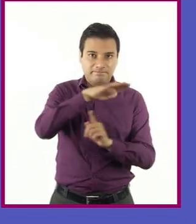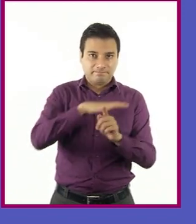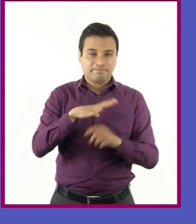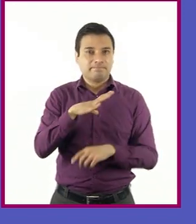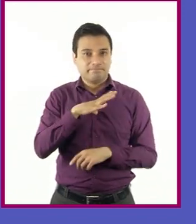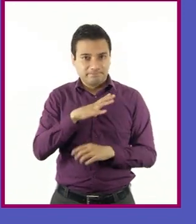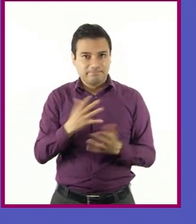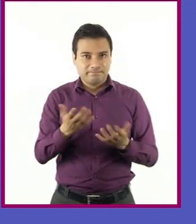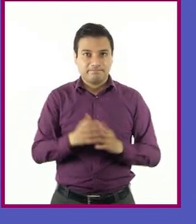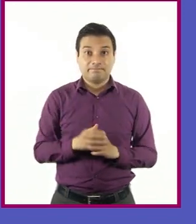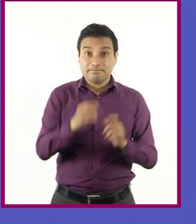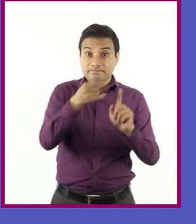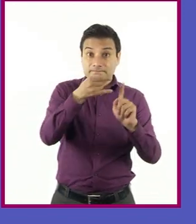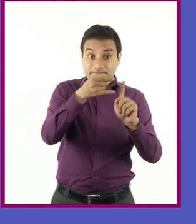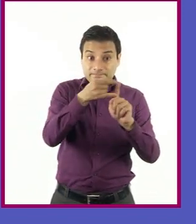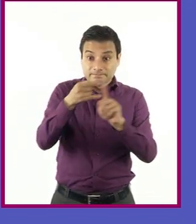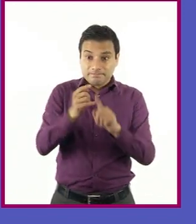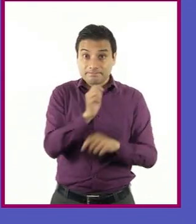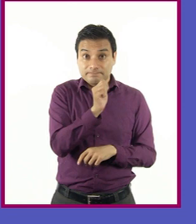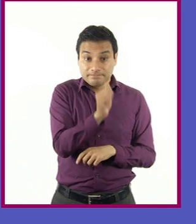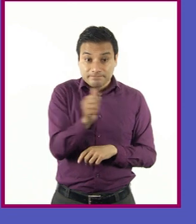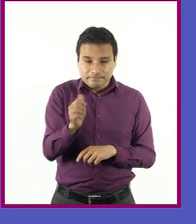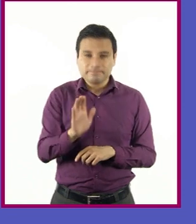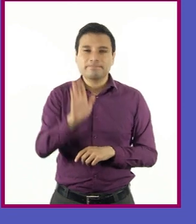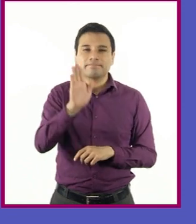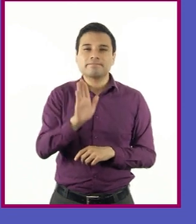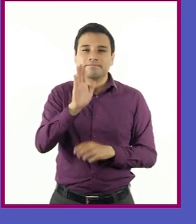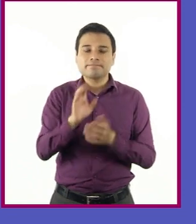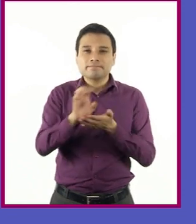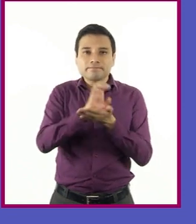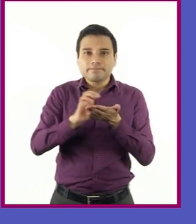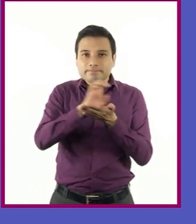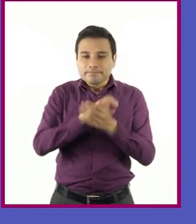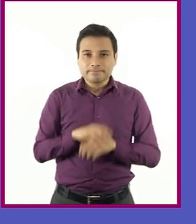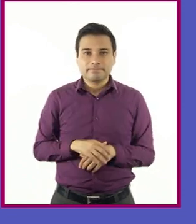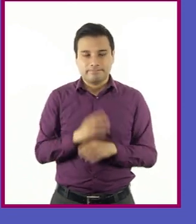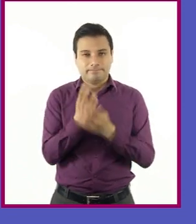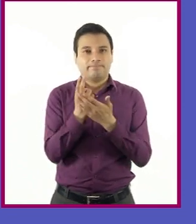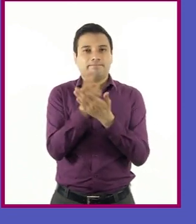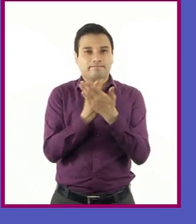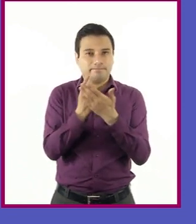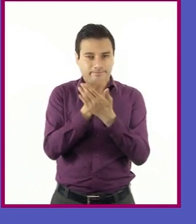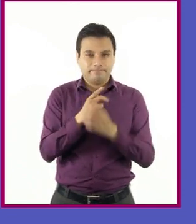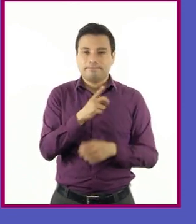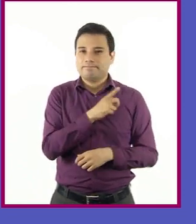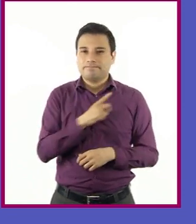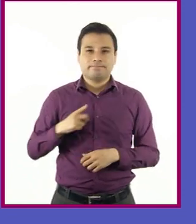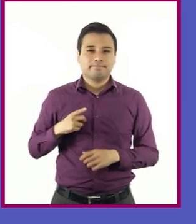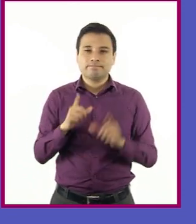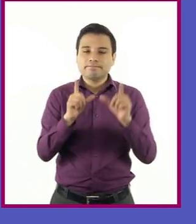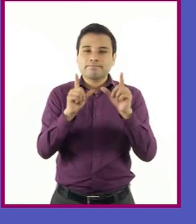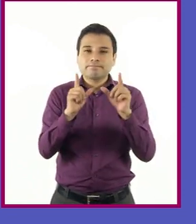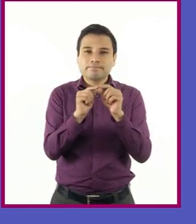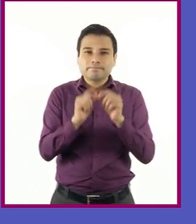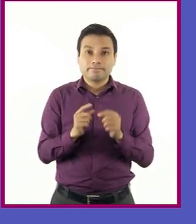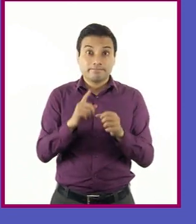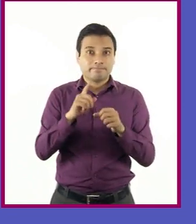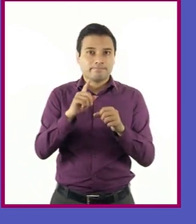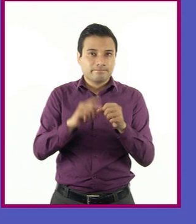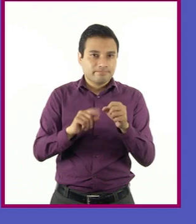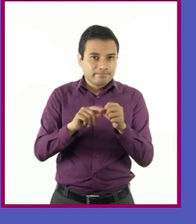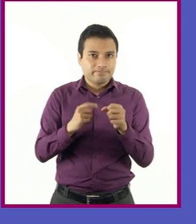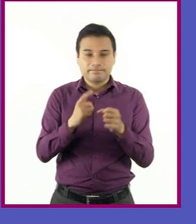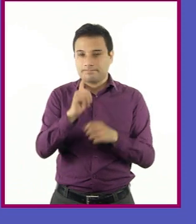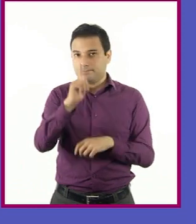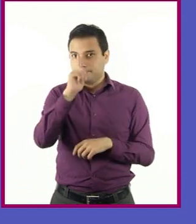cuadro de la historieta es como un escenario. Y aunque los dibujos deben ser muy sintéticos, el uso de los colores, de